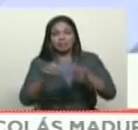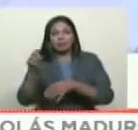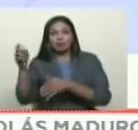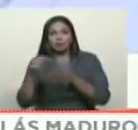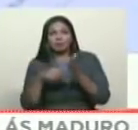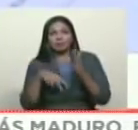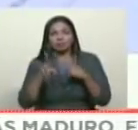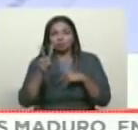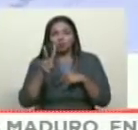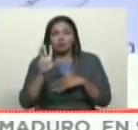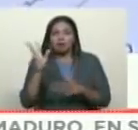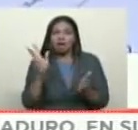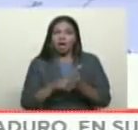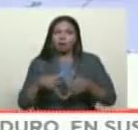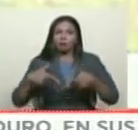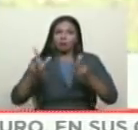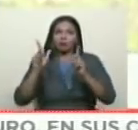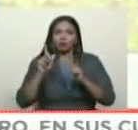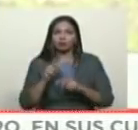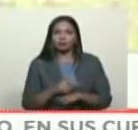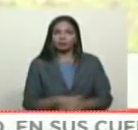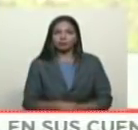2019. Aprobado.